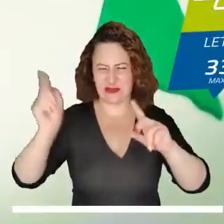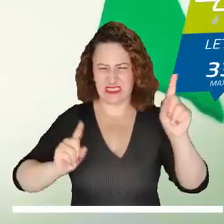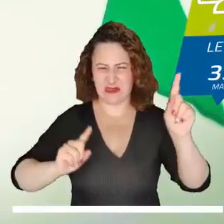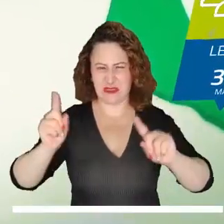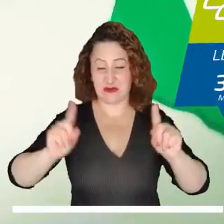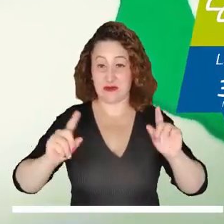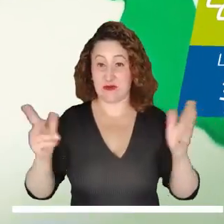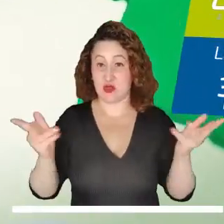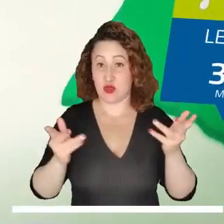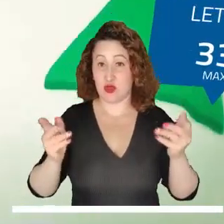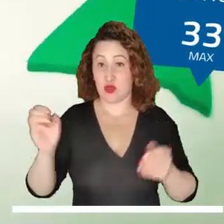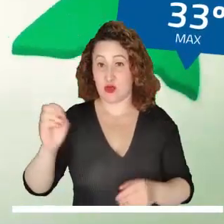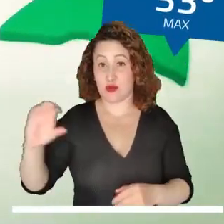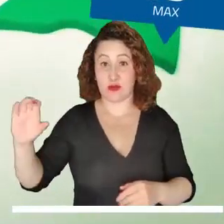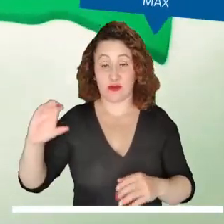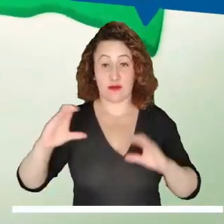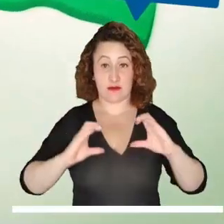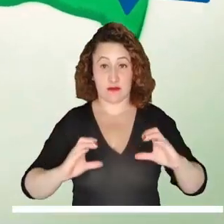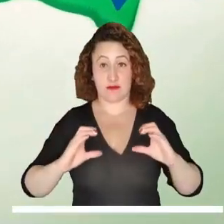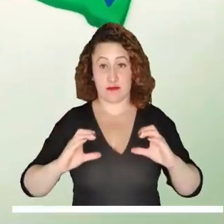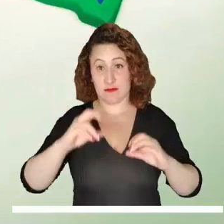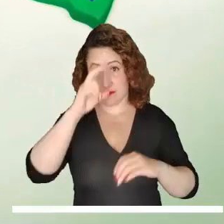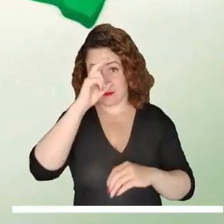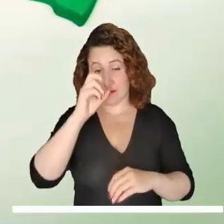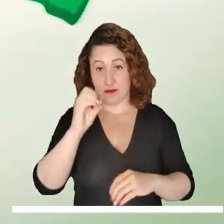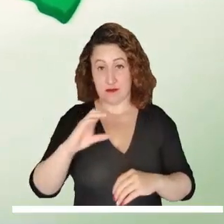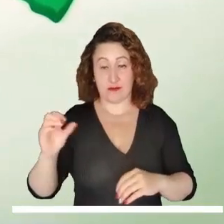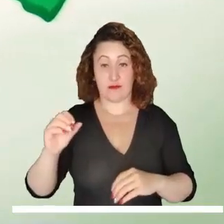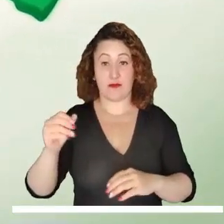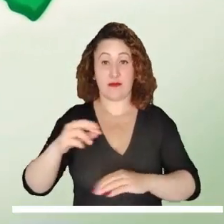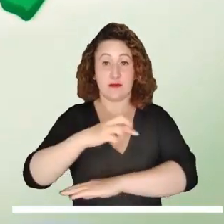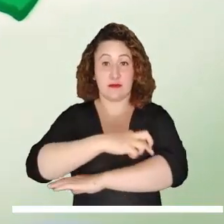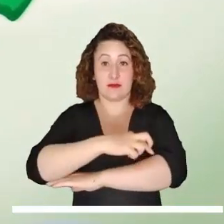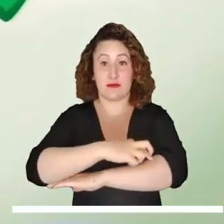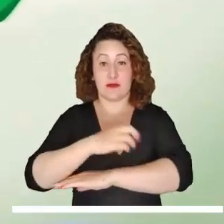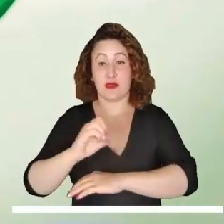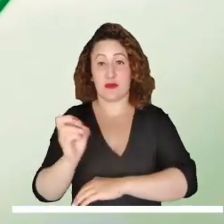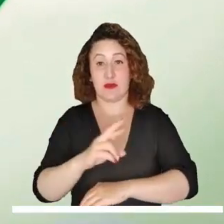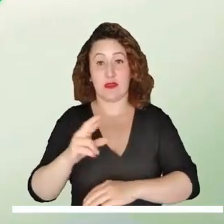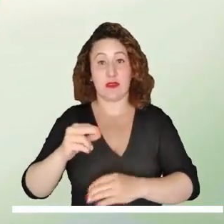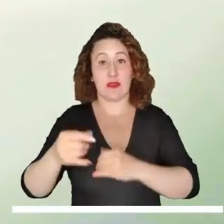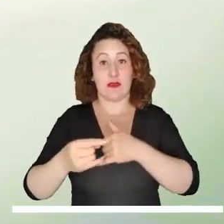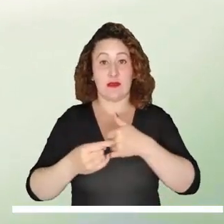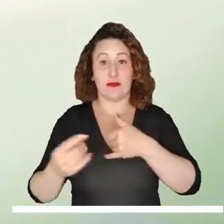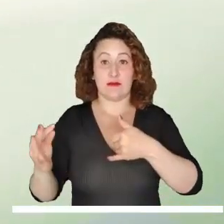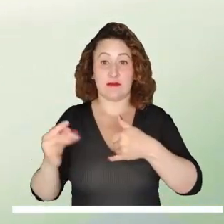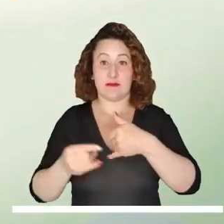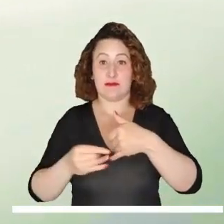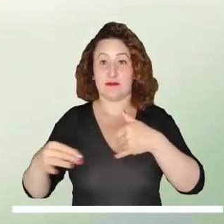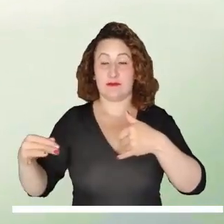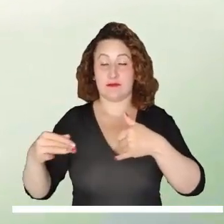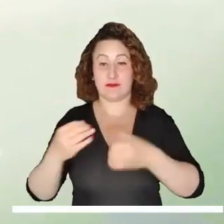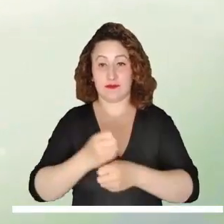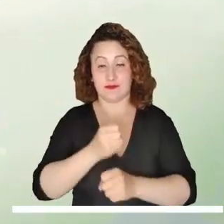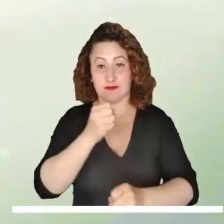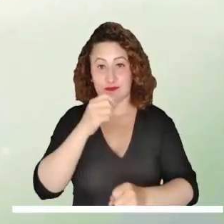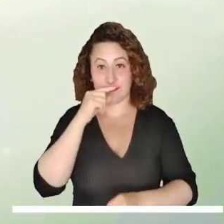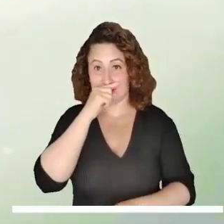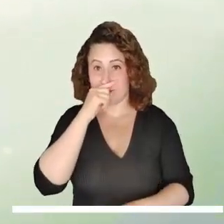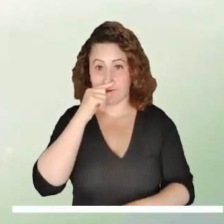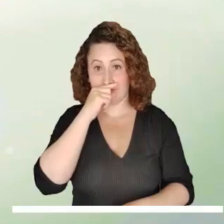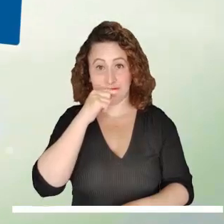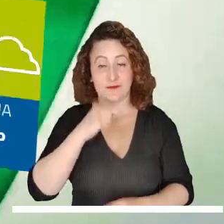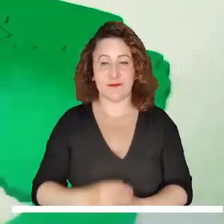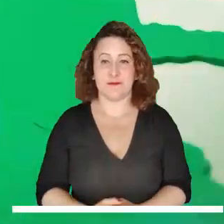tarde lluviosa y con posible actividad eléctrica se advierte en el occidente de Caquetá, noroccidente de Putumayo, oriente de